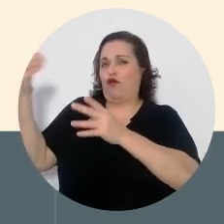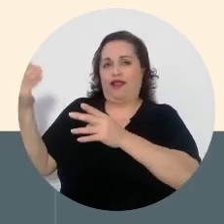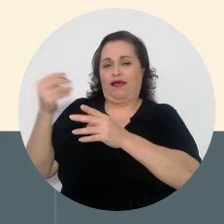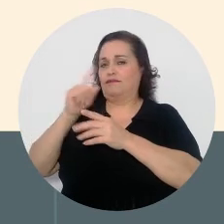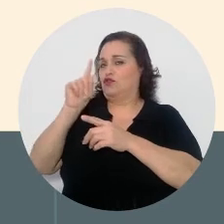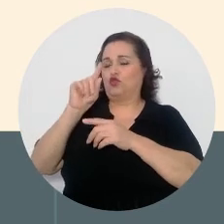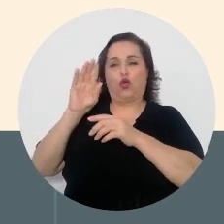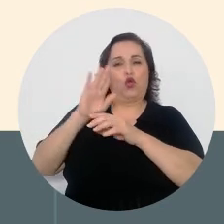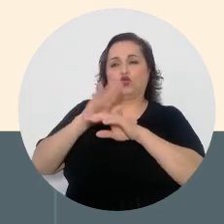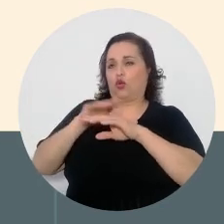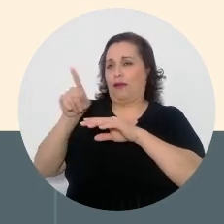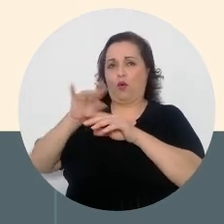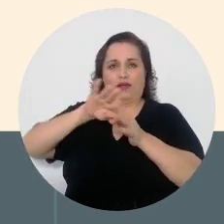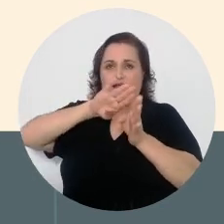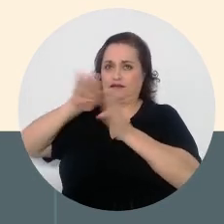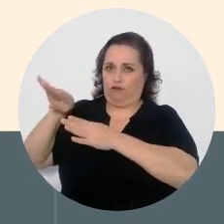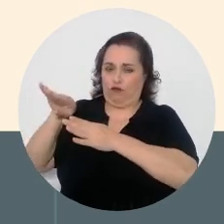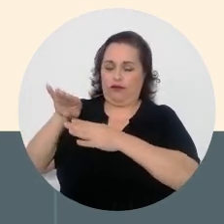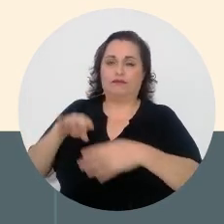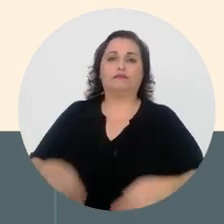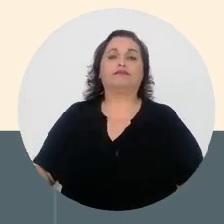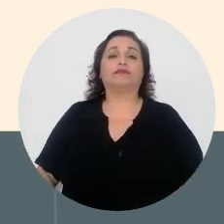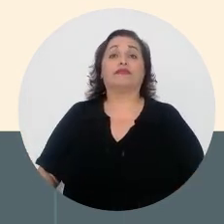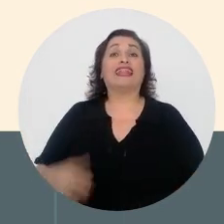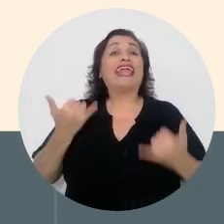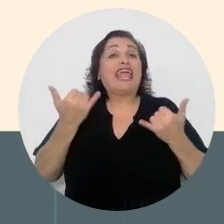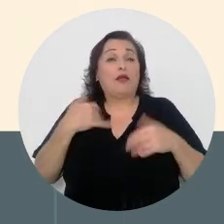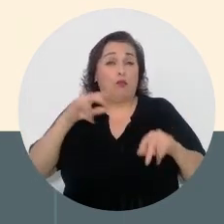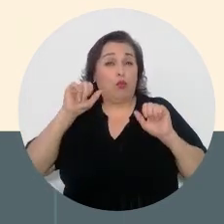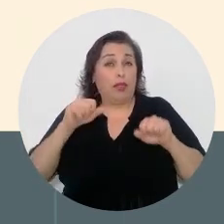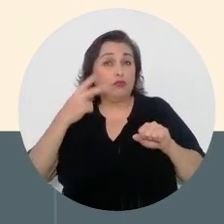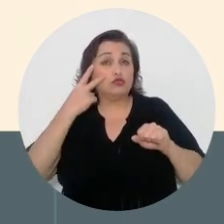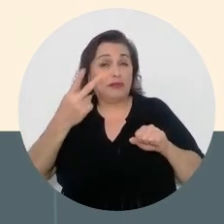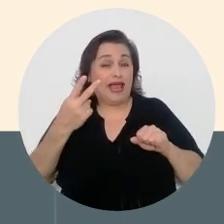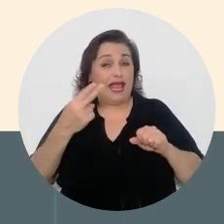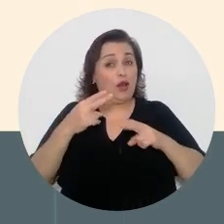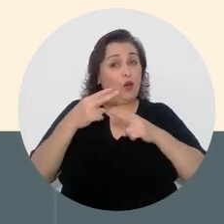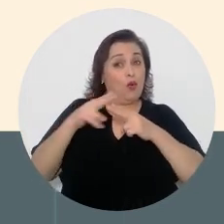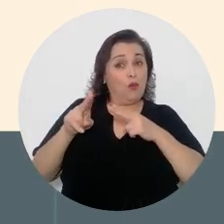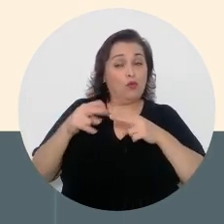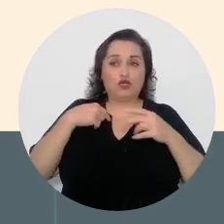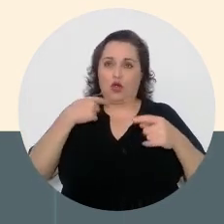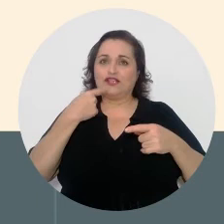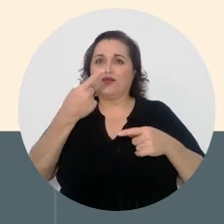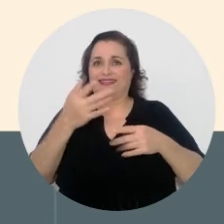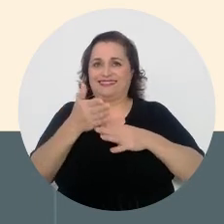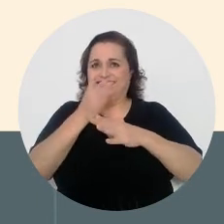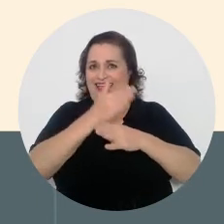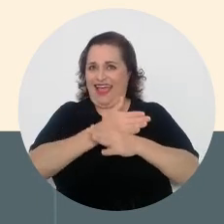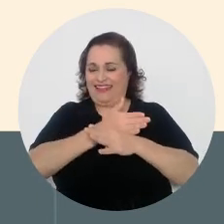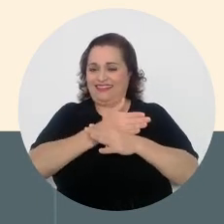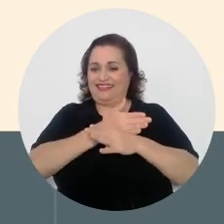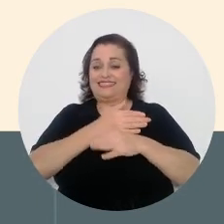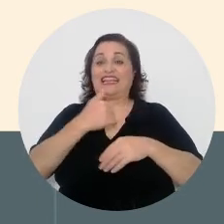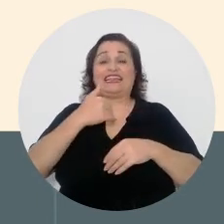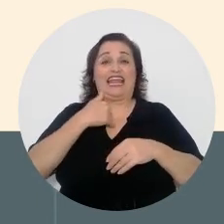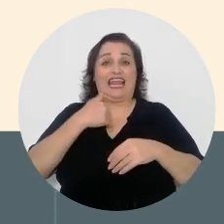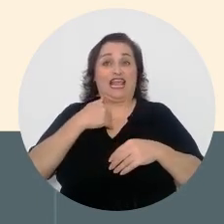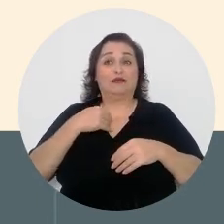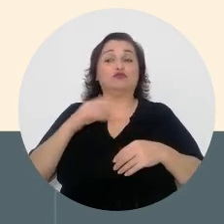partido ya desde el inicio no lo tomamos en cuenta. ¿Qué vemos aquí? Un poco de lo que les